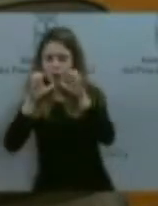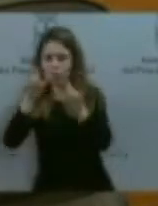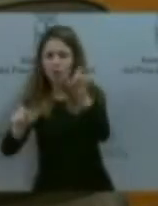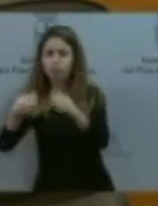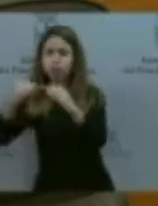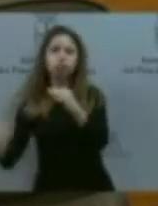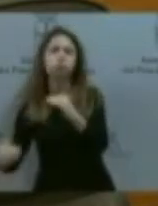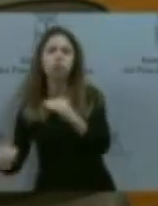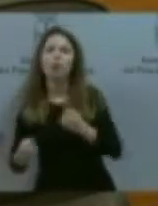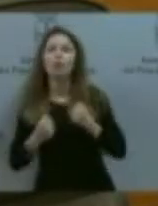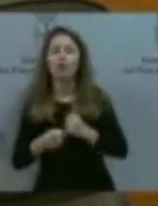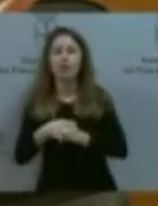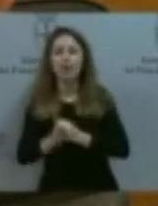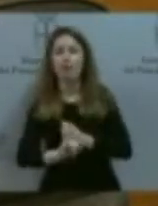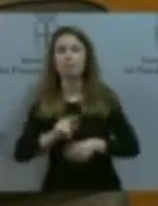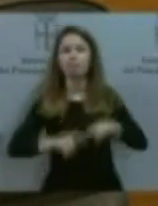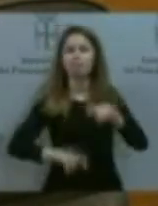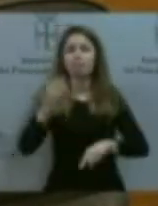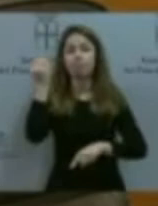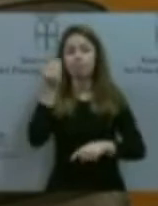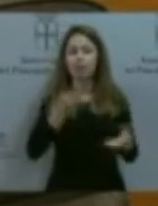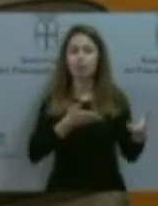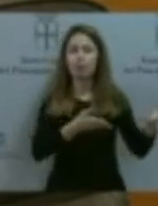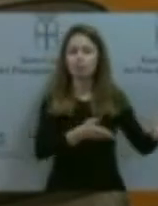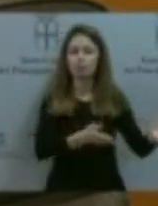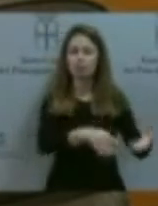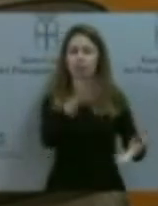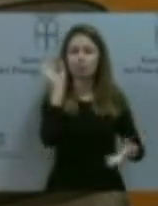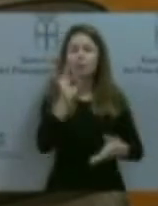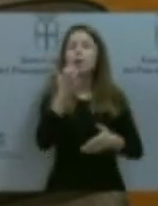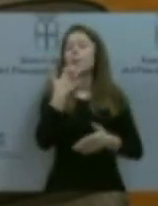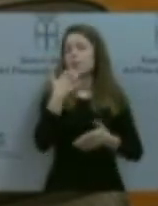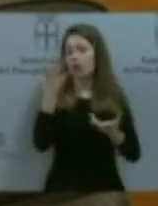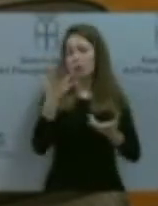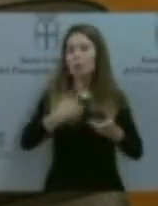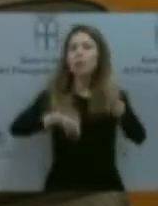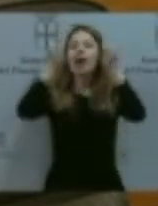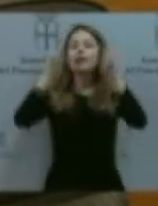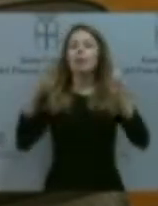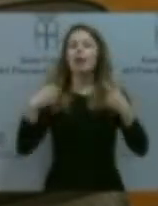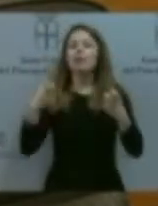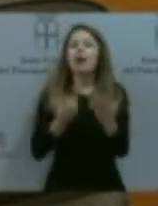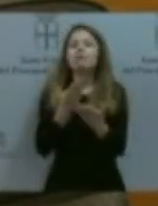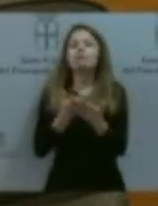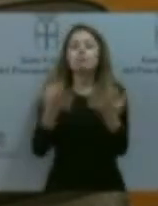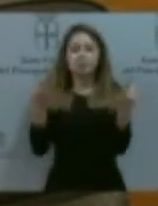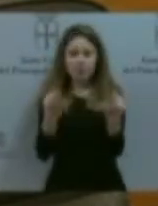que actuar, ¿no? ¿Qué proponíamos, por ejemplo, en materia fiscal? Bueno, creíamos que teníamos que hablar de la situación, especialmente del impuesto de